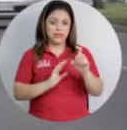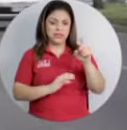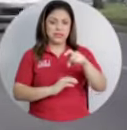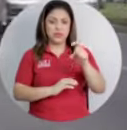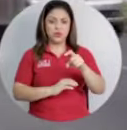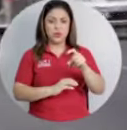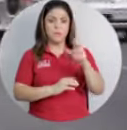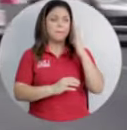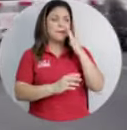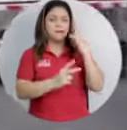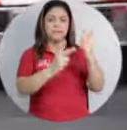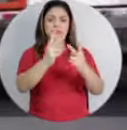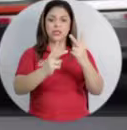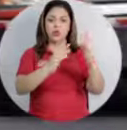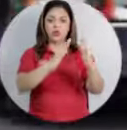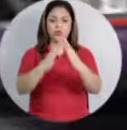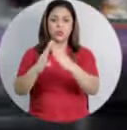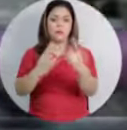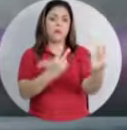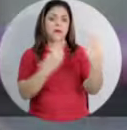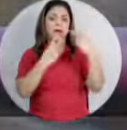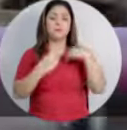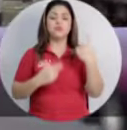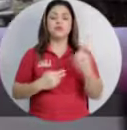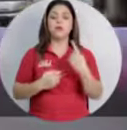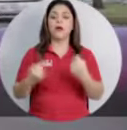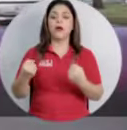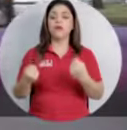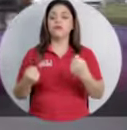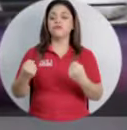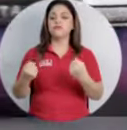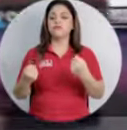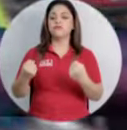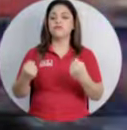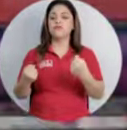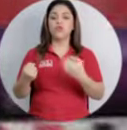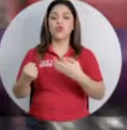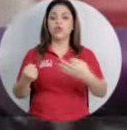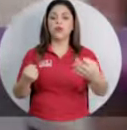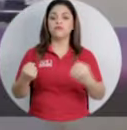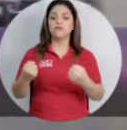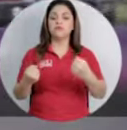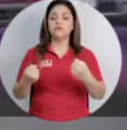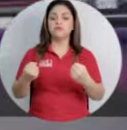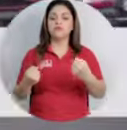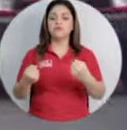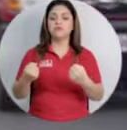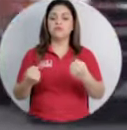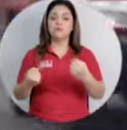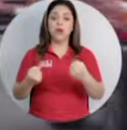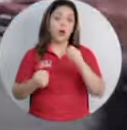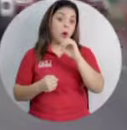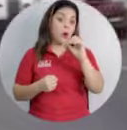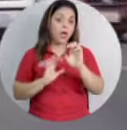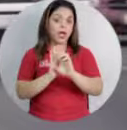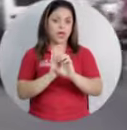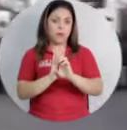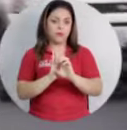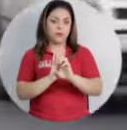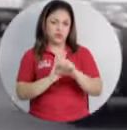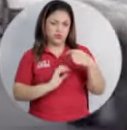universidad. O yo quería mostrarle más bien a mis vecinos que yo puedo unos días, cuando se pueda, o sea, ahora no se puede,